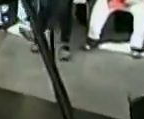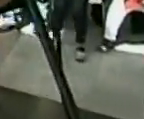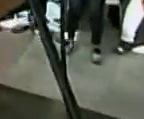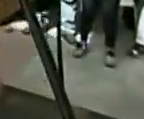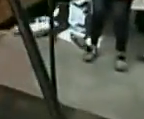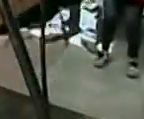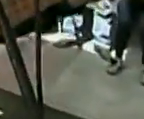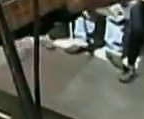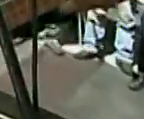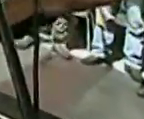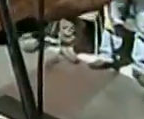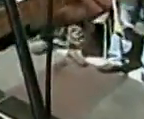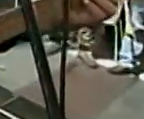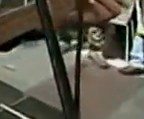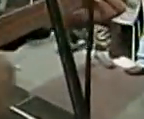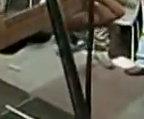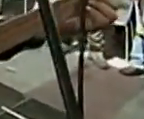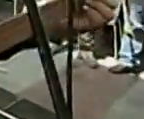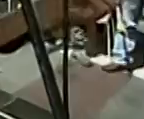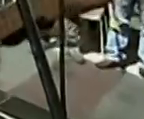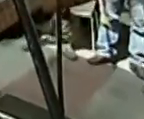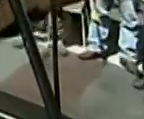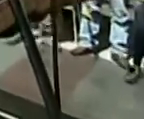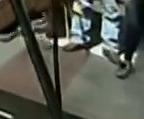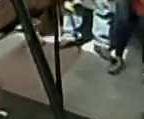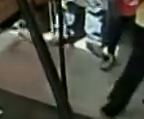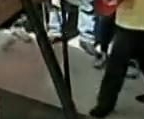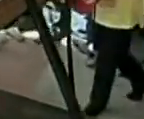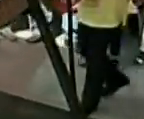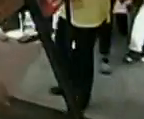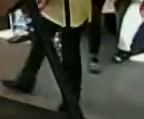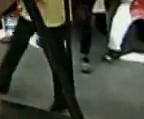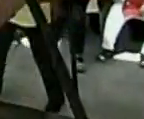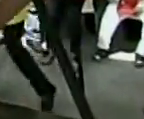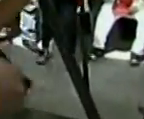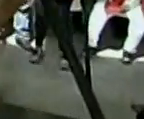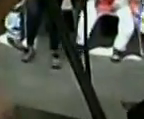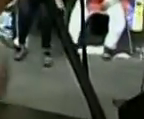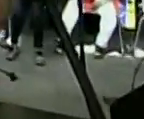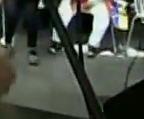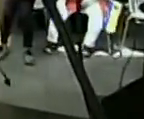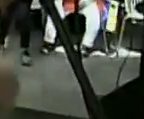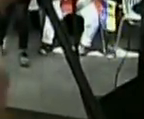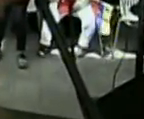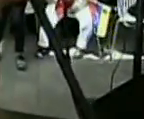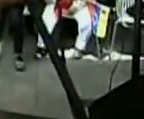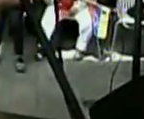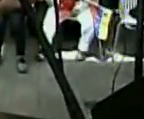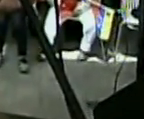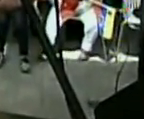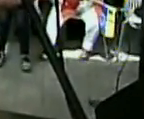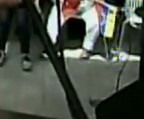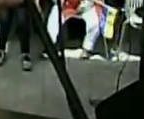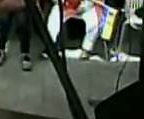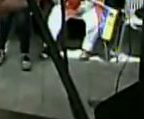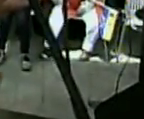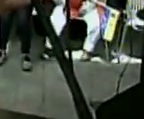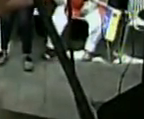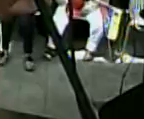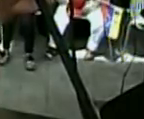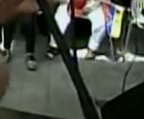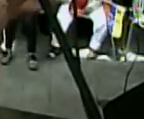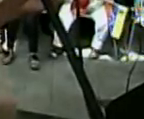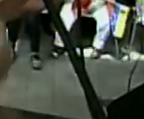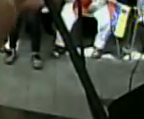2 millones de hogares han sido visitados a través de los carnetizadores del sistema de la patria.